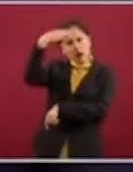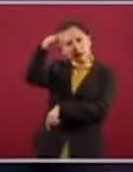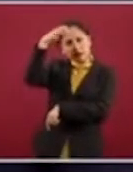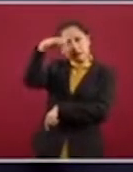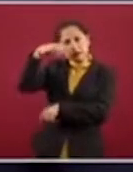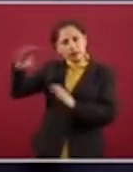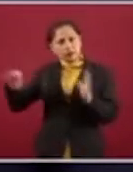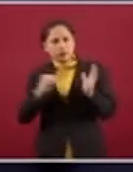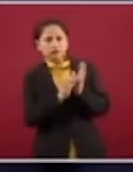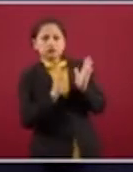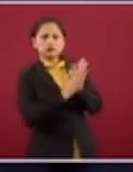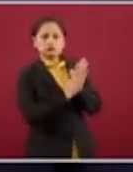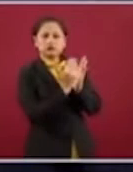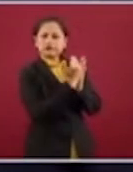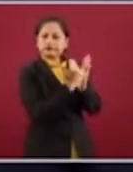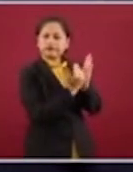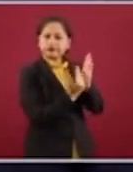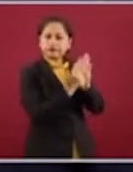de lo mejor